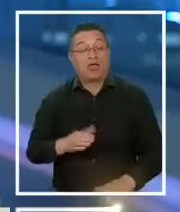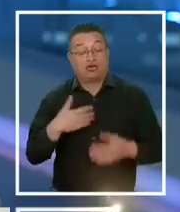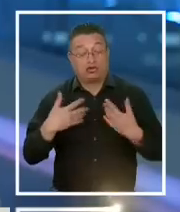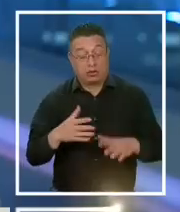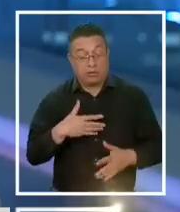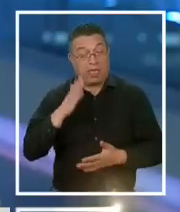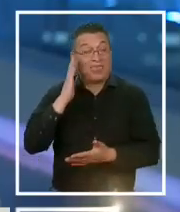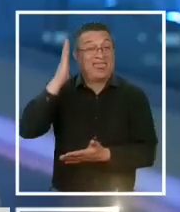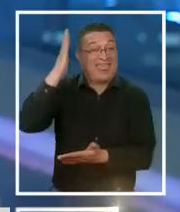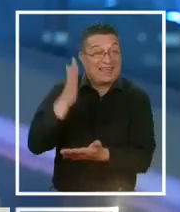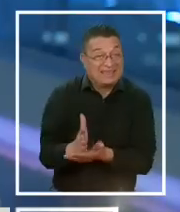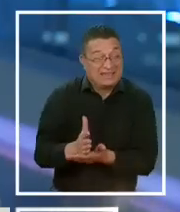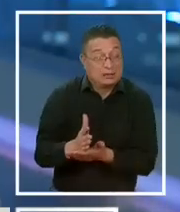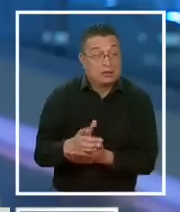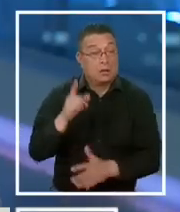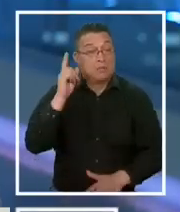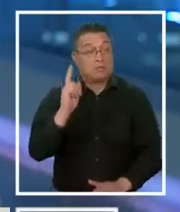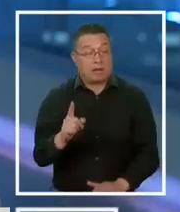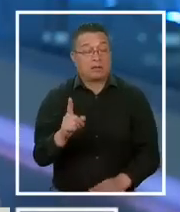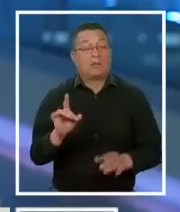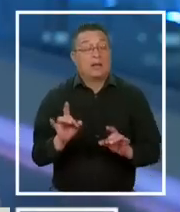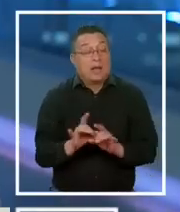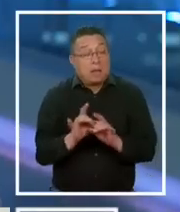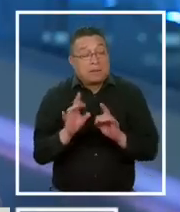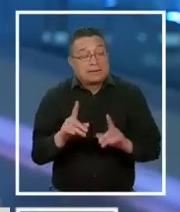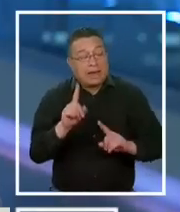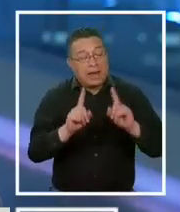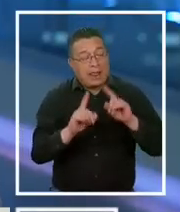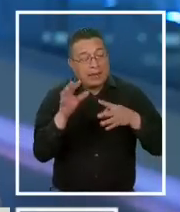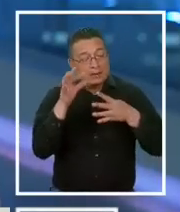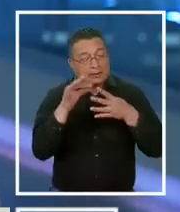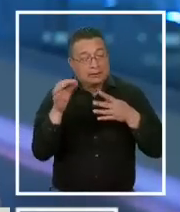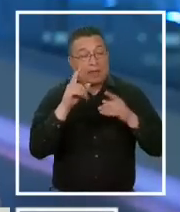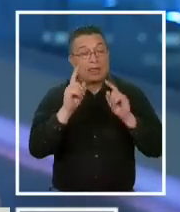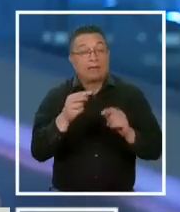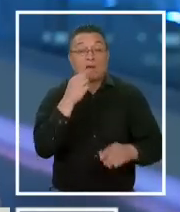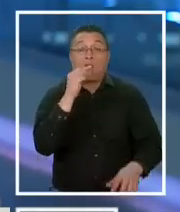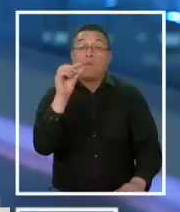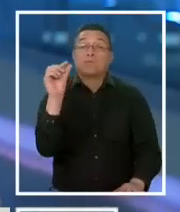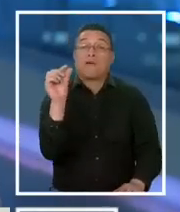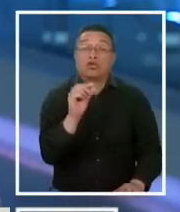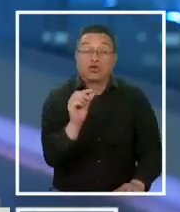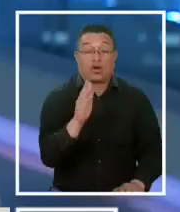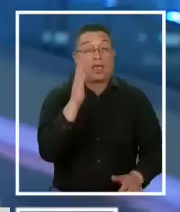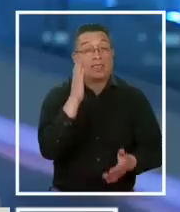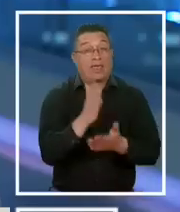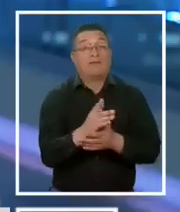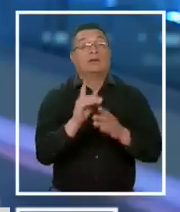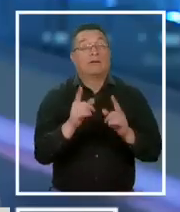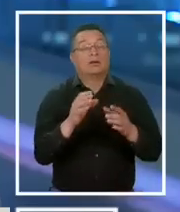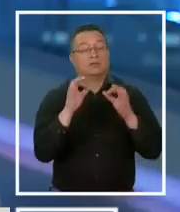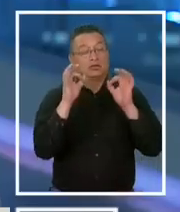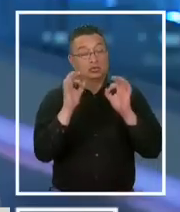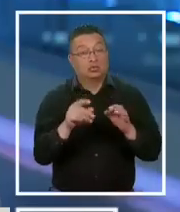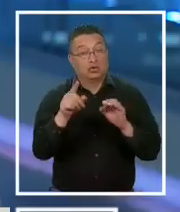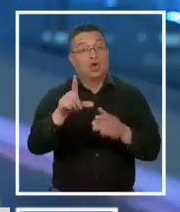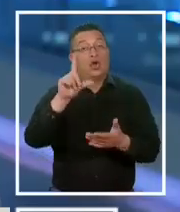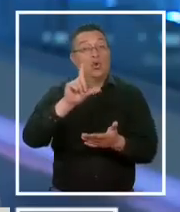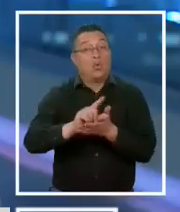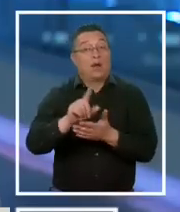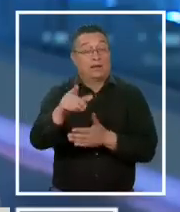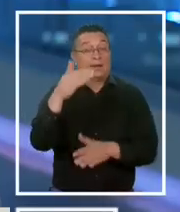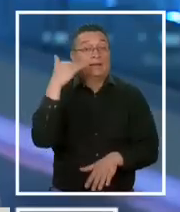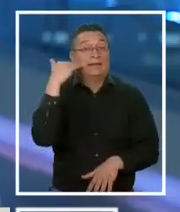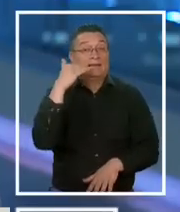esa decisión que es excepcional Y que además debiera ser transitoria tiene que asegurar que ese espacio donde